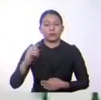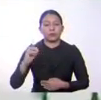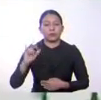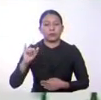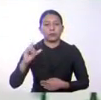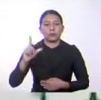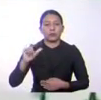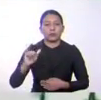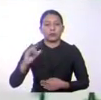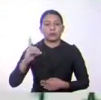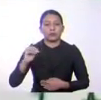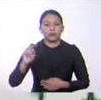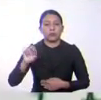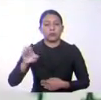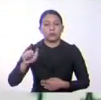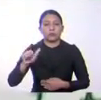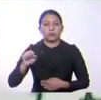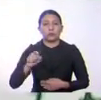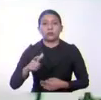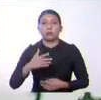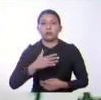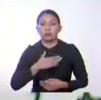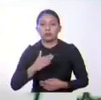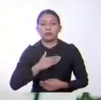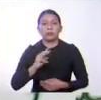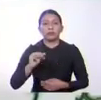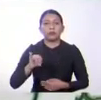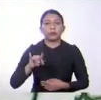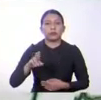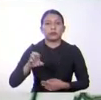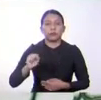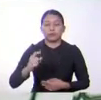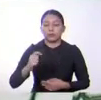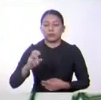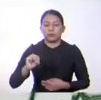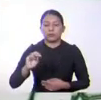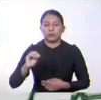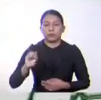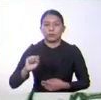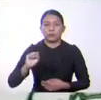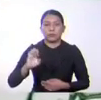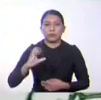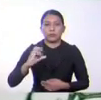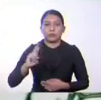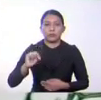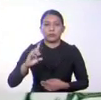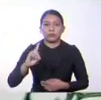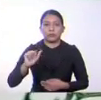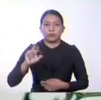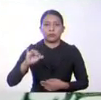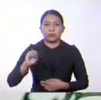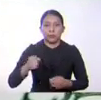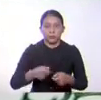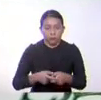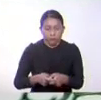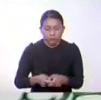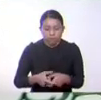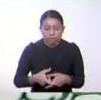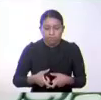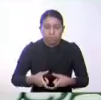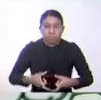del crecimiento primario, poseen meristemos secundarios, por lo que desarrollarán un aumento en grosor del tallo y